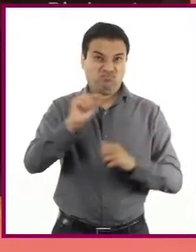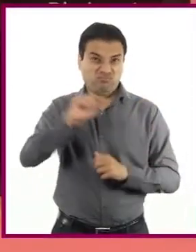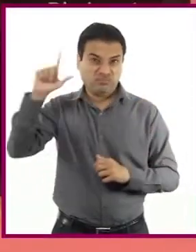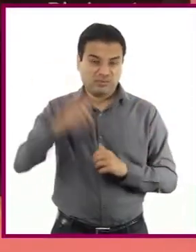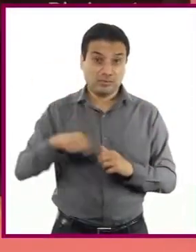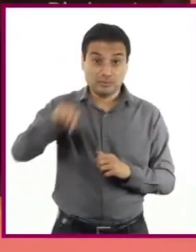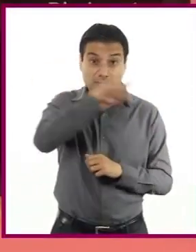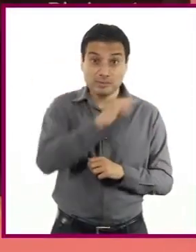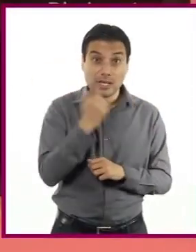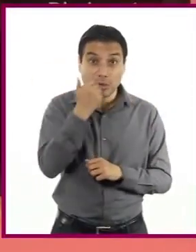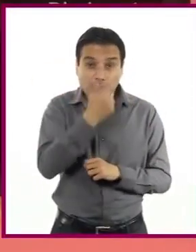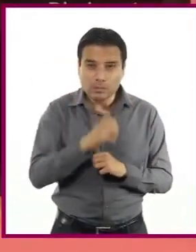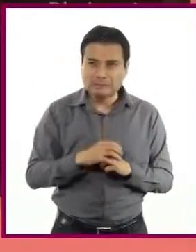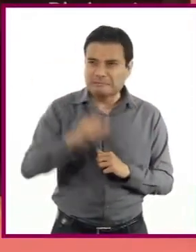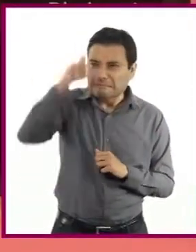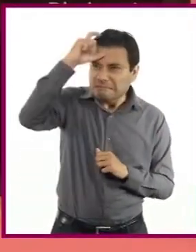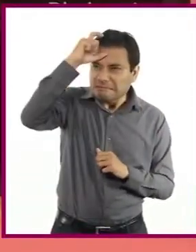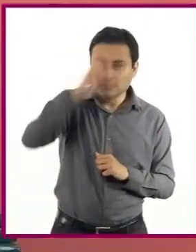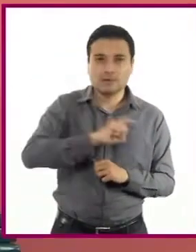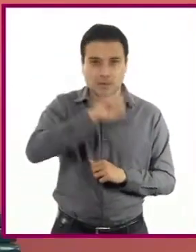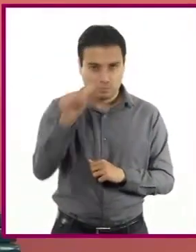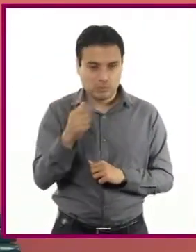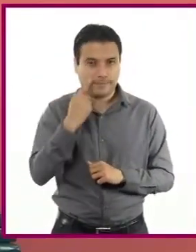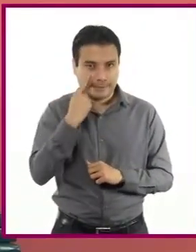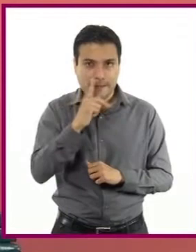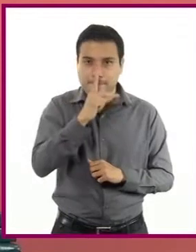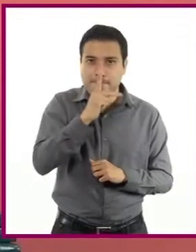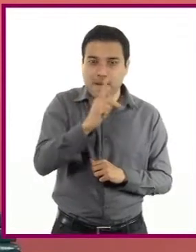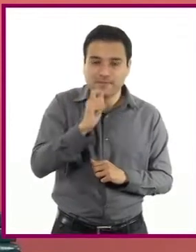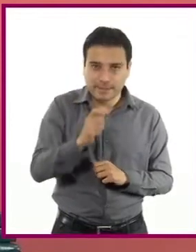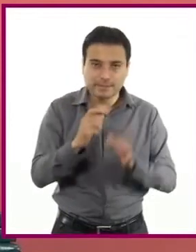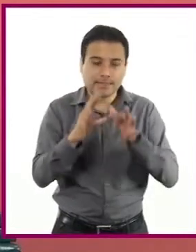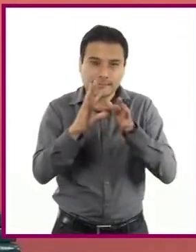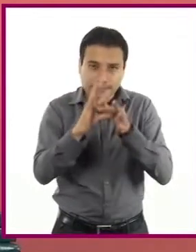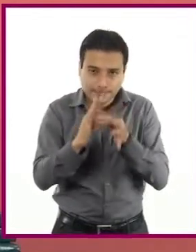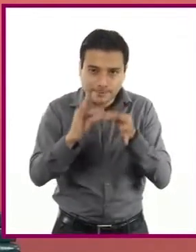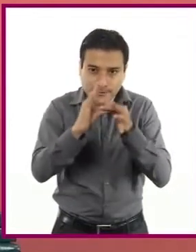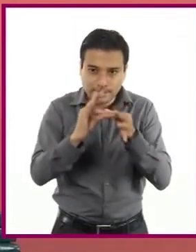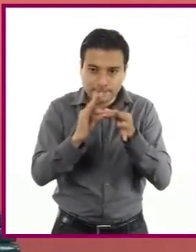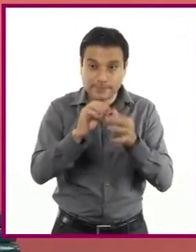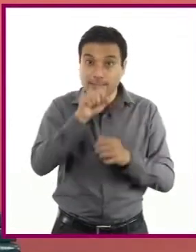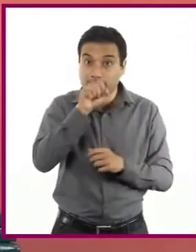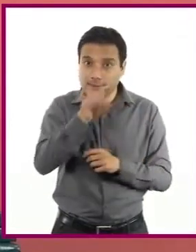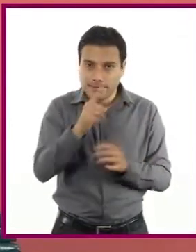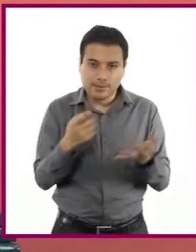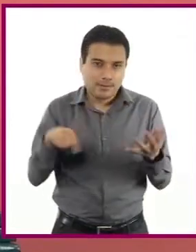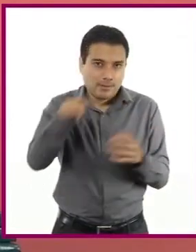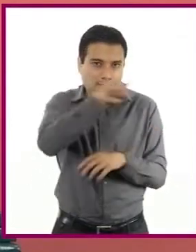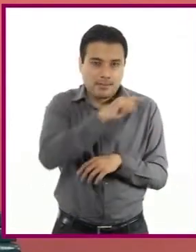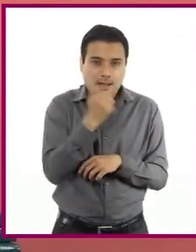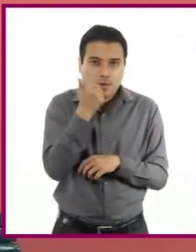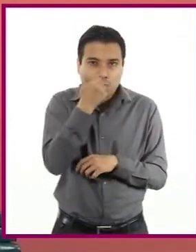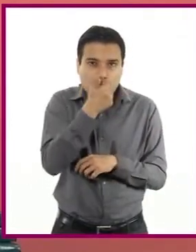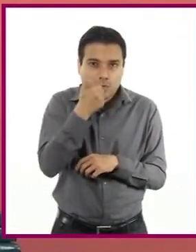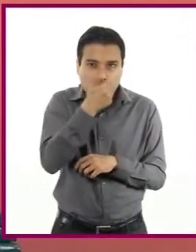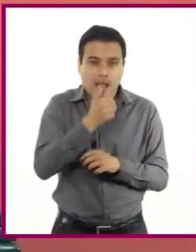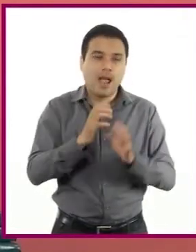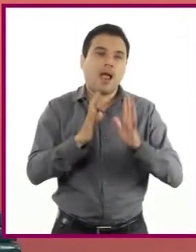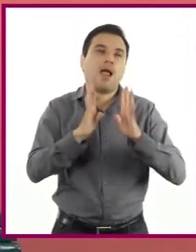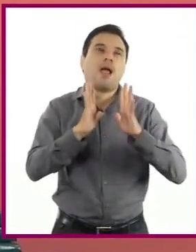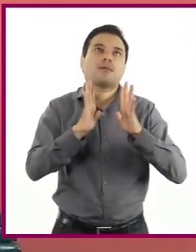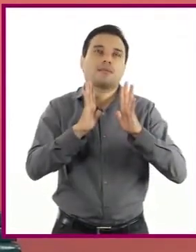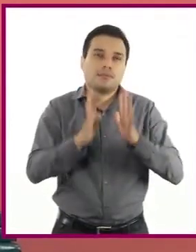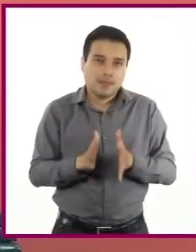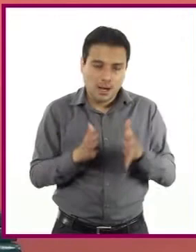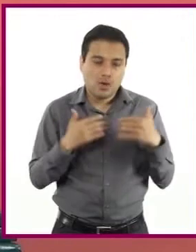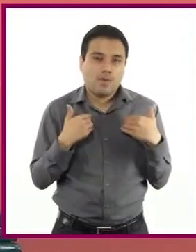las consultamos para no quedarnos con la duda. De esta manera, también me aseguro de que las y los alumnos no se queden con la duda.